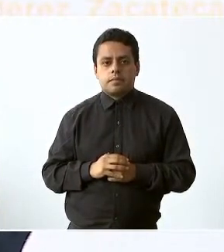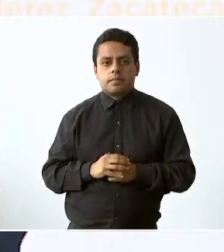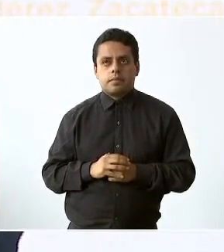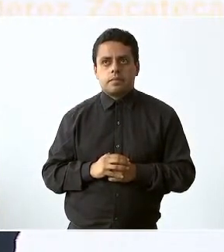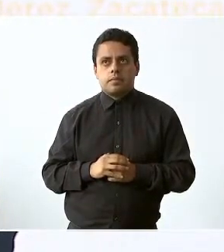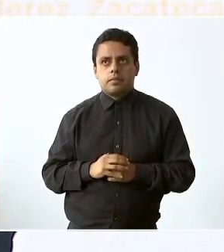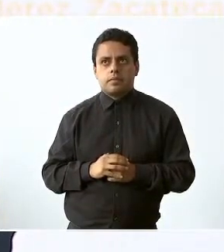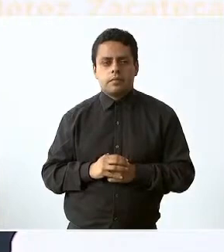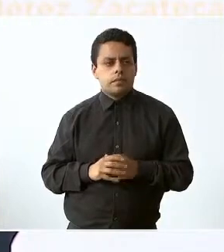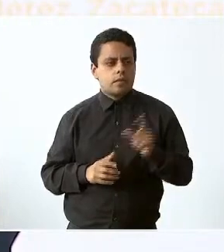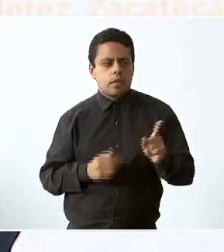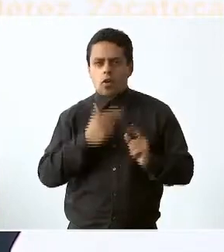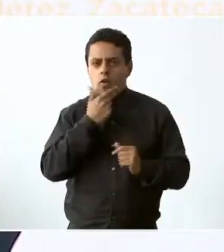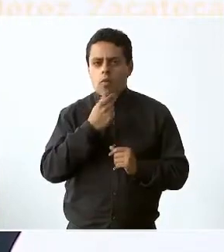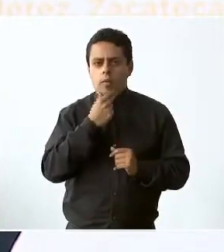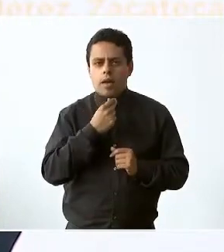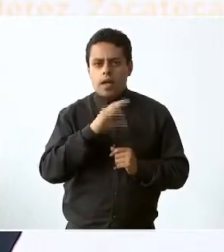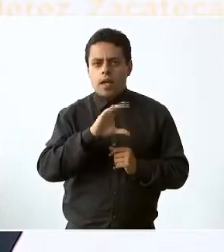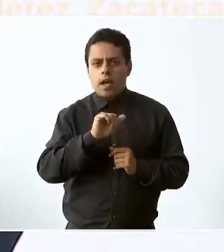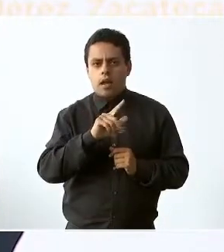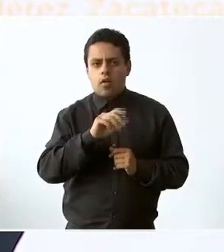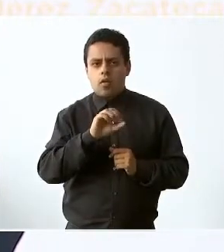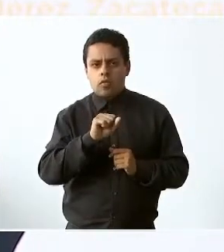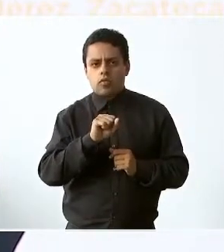El maestro Carlos Pellicer,